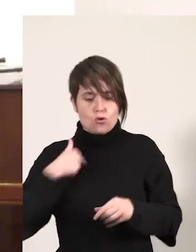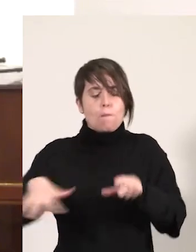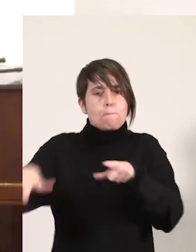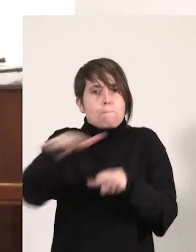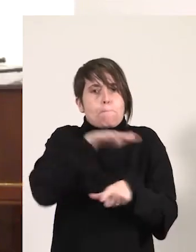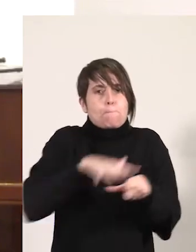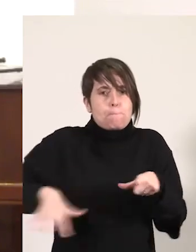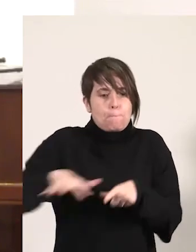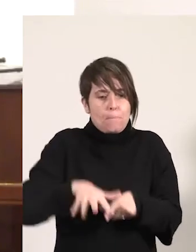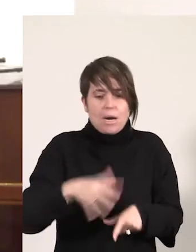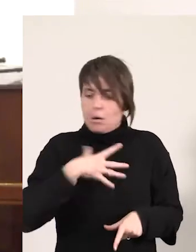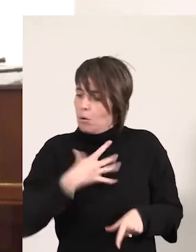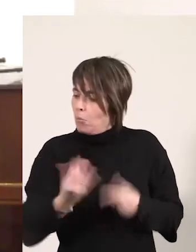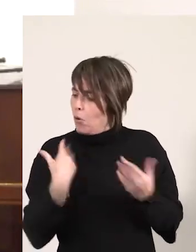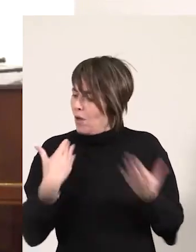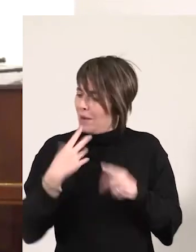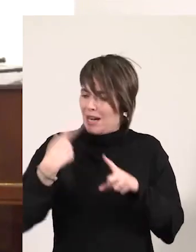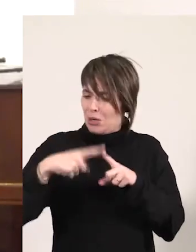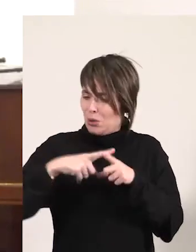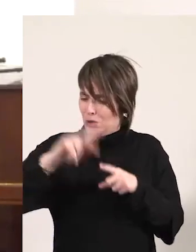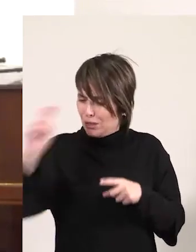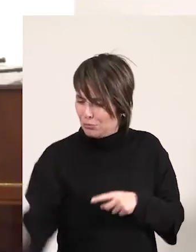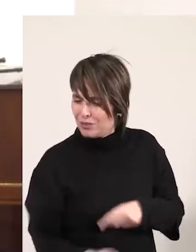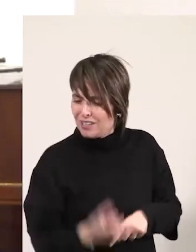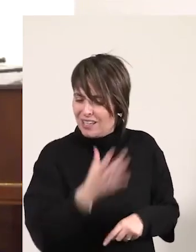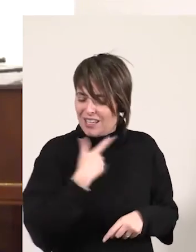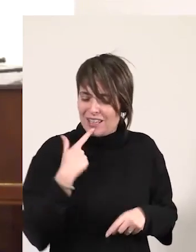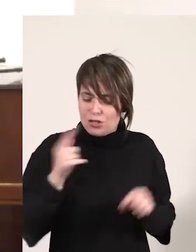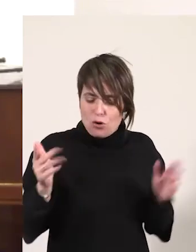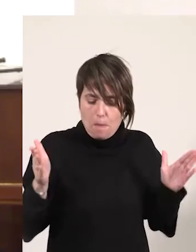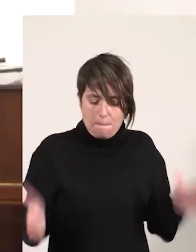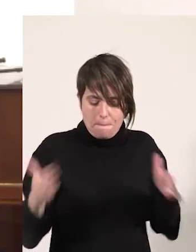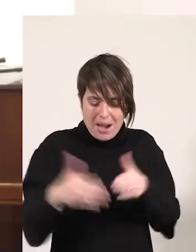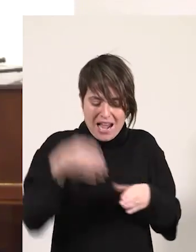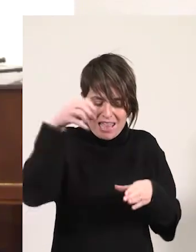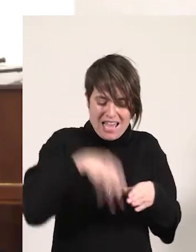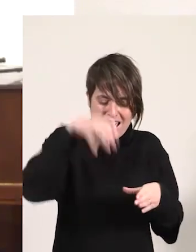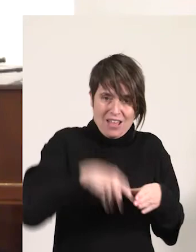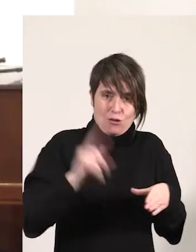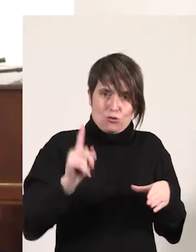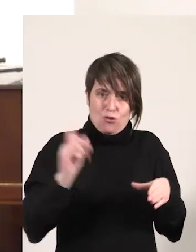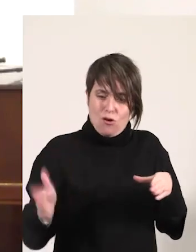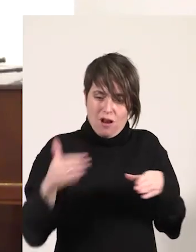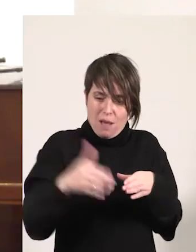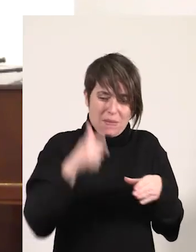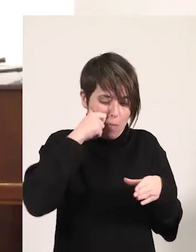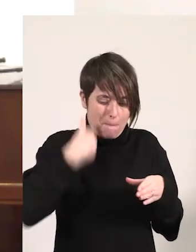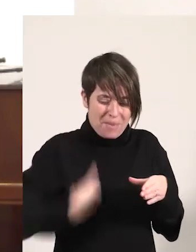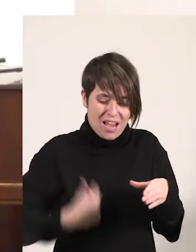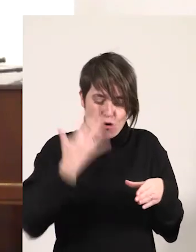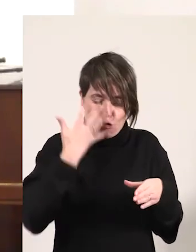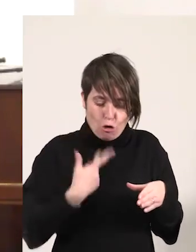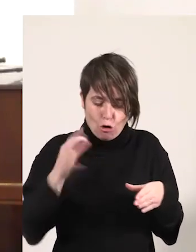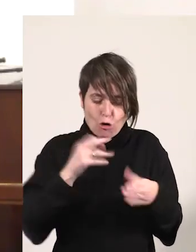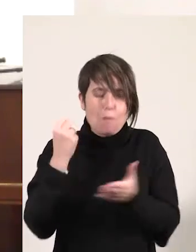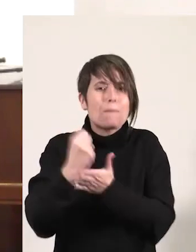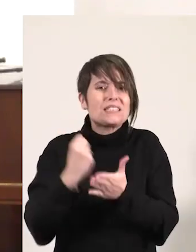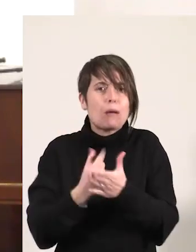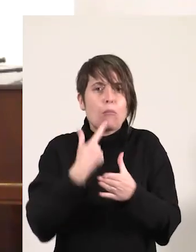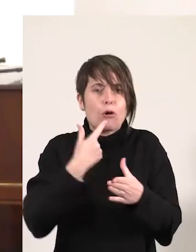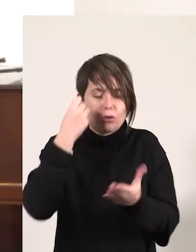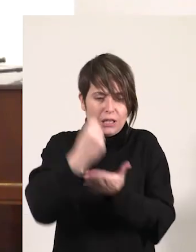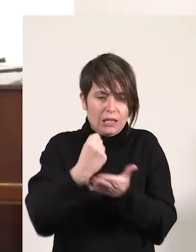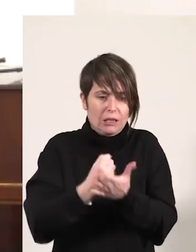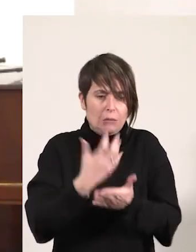una profesión, soy de barrio, puedo hablar de otras millones de cosas, que no nos encierren los medios de comunicación únicamente en